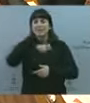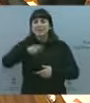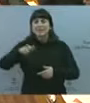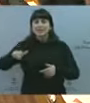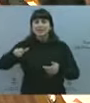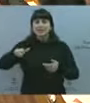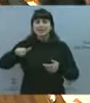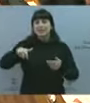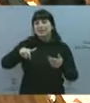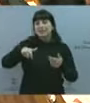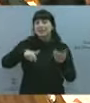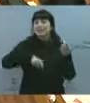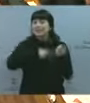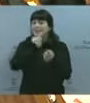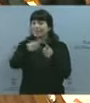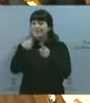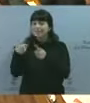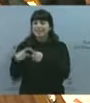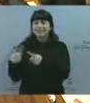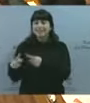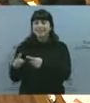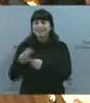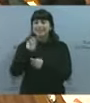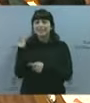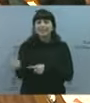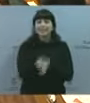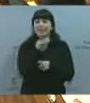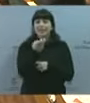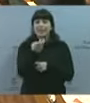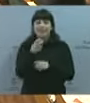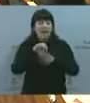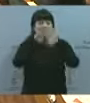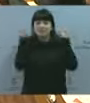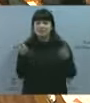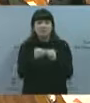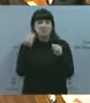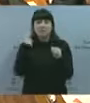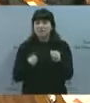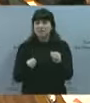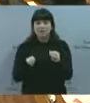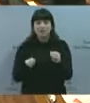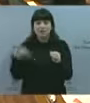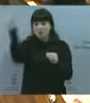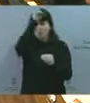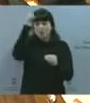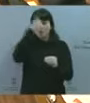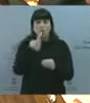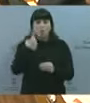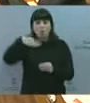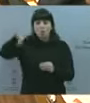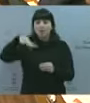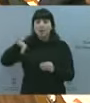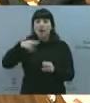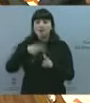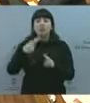uns a outros para concluir lo mismo de sempre, unha posición única dos políticos galegos, un frente común en función